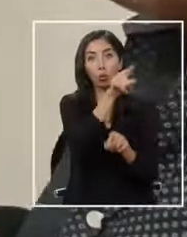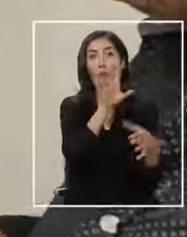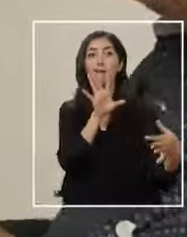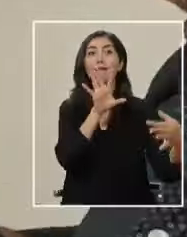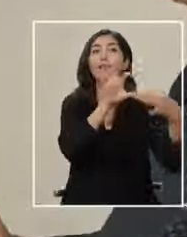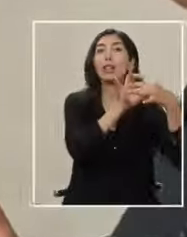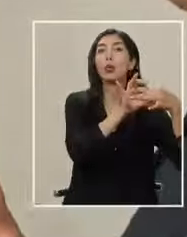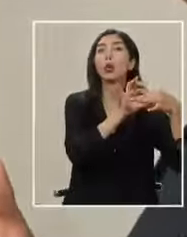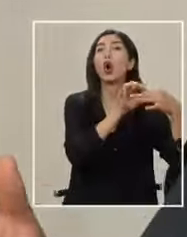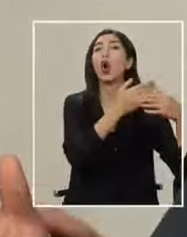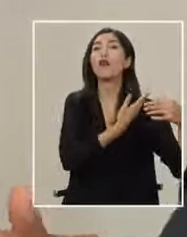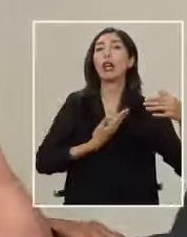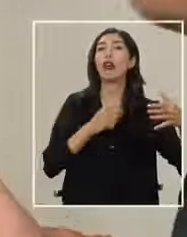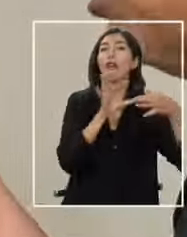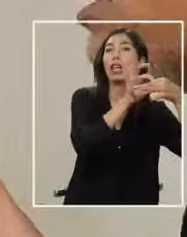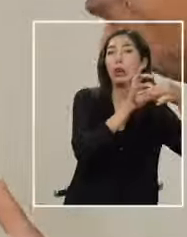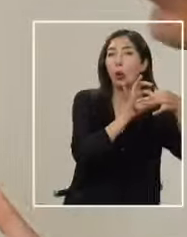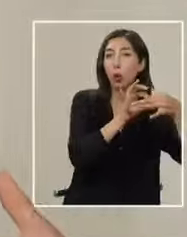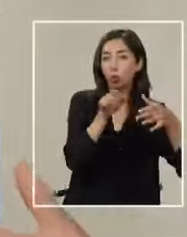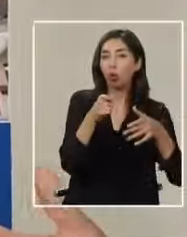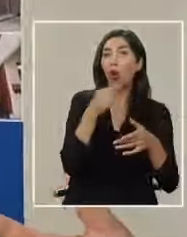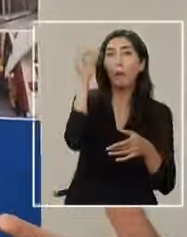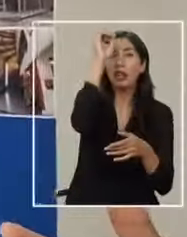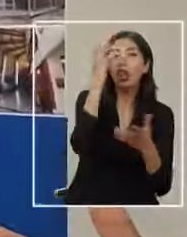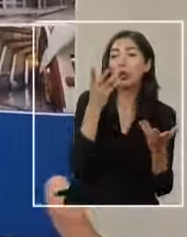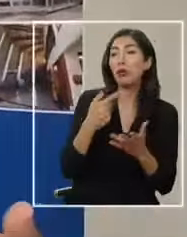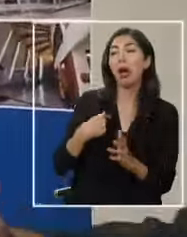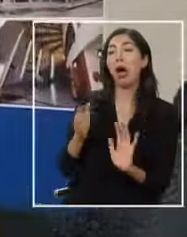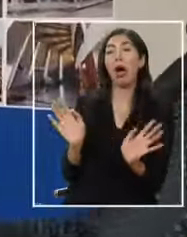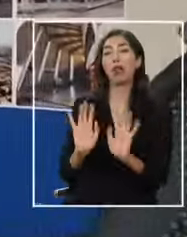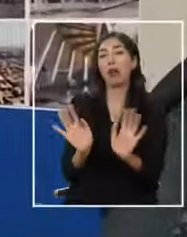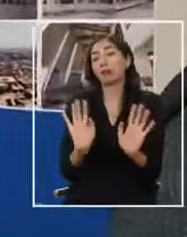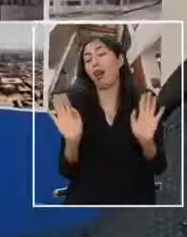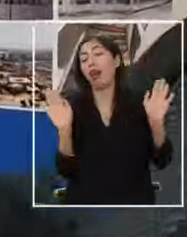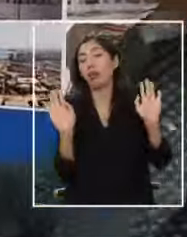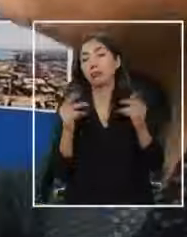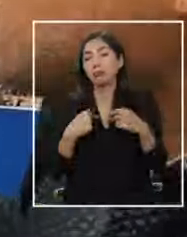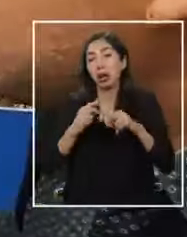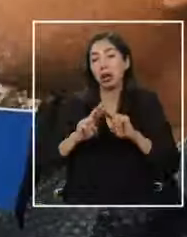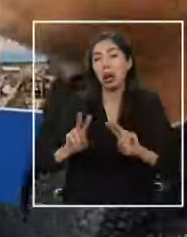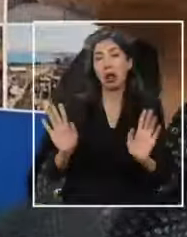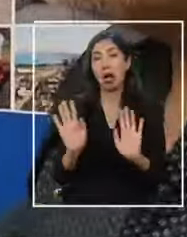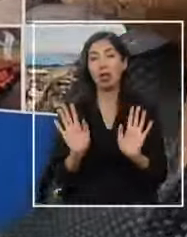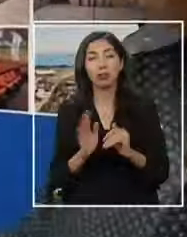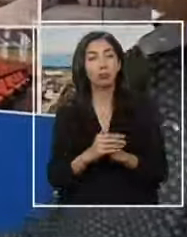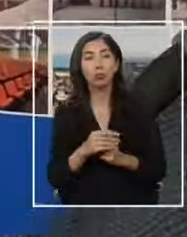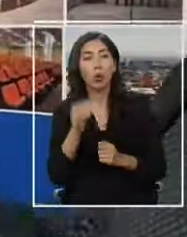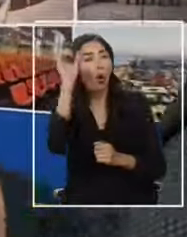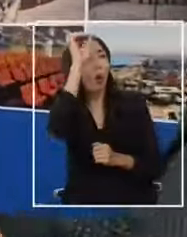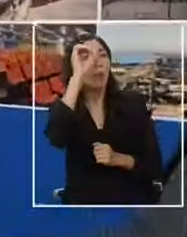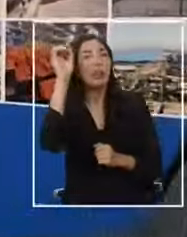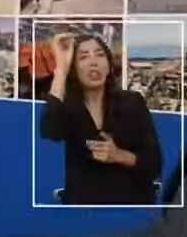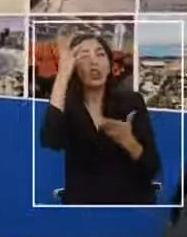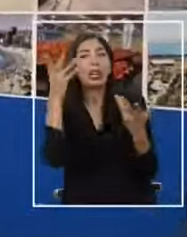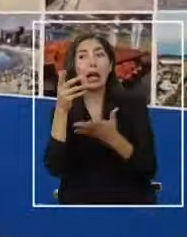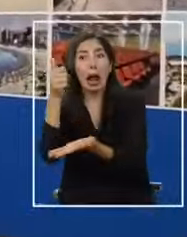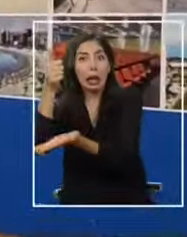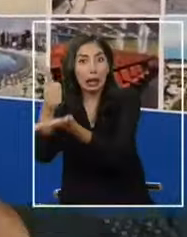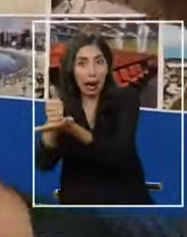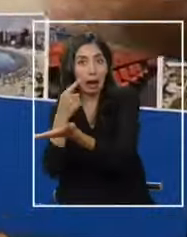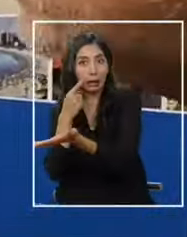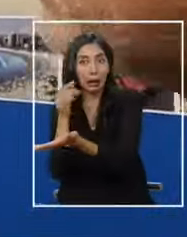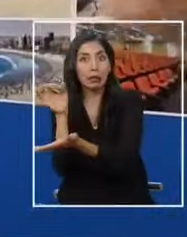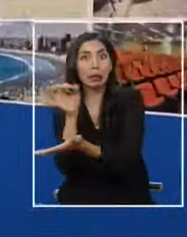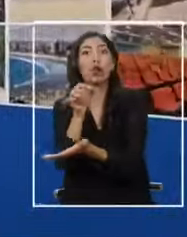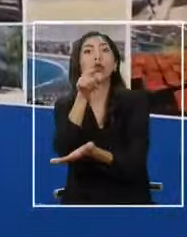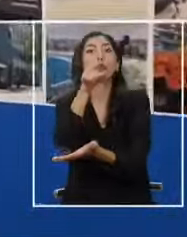alta esfera de gobierno? No voy a hacer declaraciones sobre eso. Solamente preguntarle eso. No, tranquilidad. ¿Qué le parece que el alcalde Jadue también ha dicho que usted